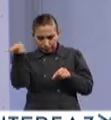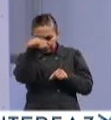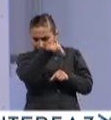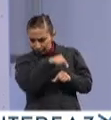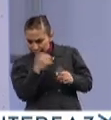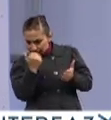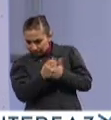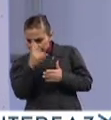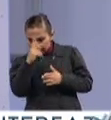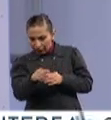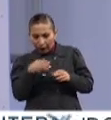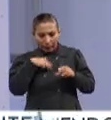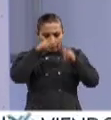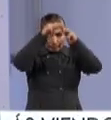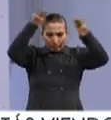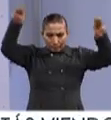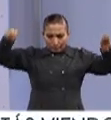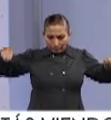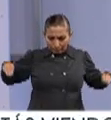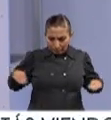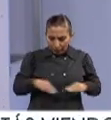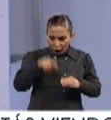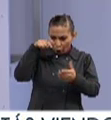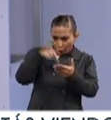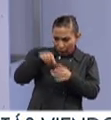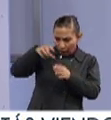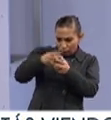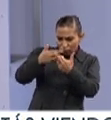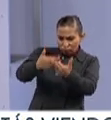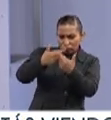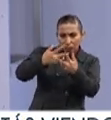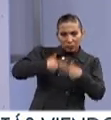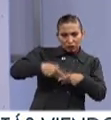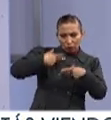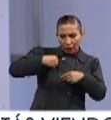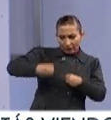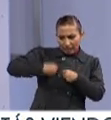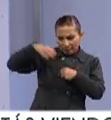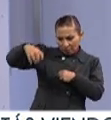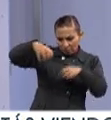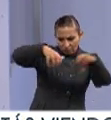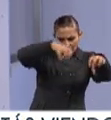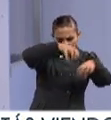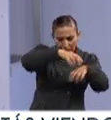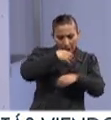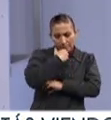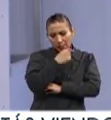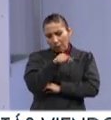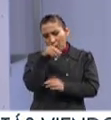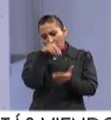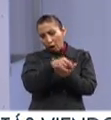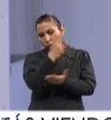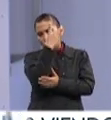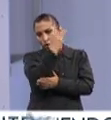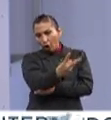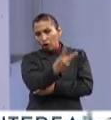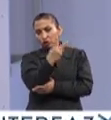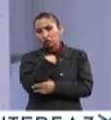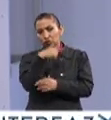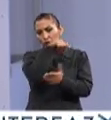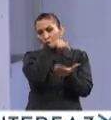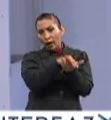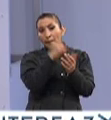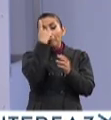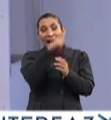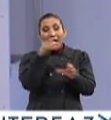Ciudad de México por los metros cuadrados que se tienen por las zonas más densas de población, encontramos que sería bueno colocar dos